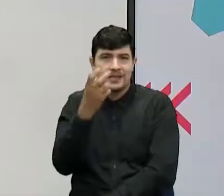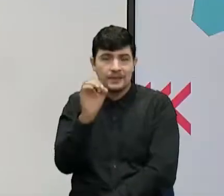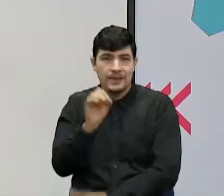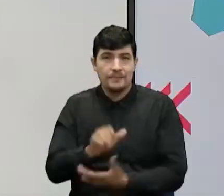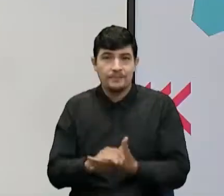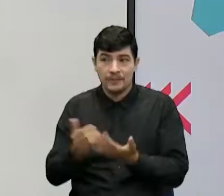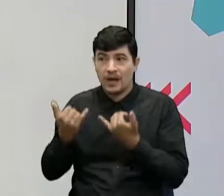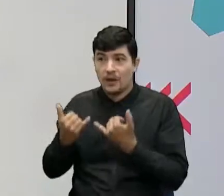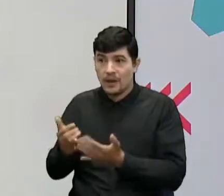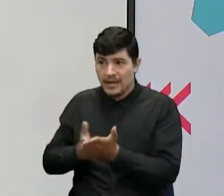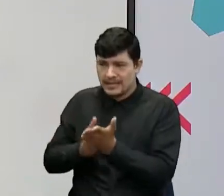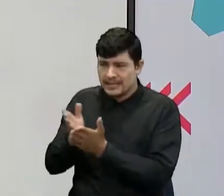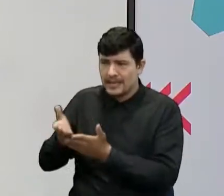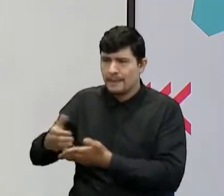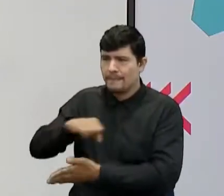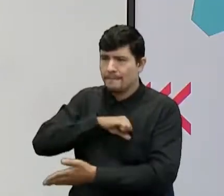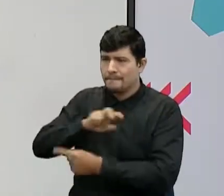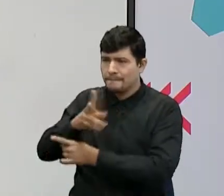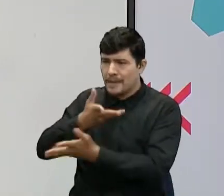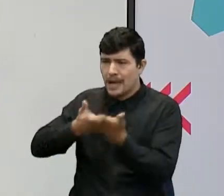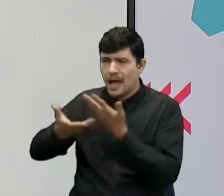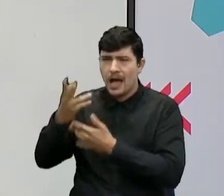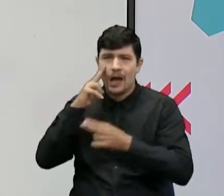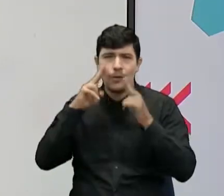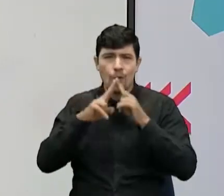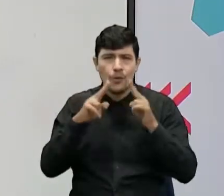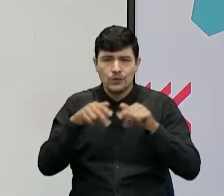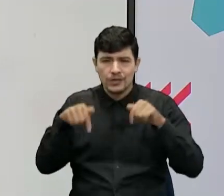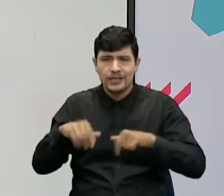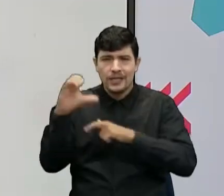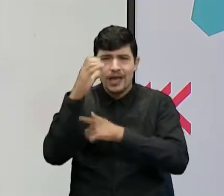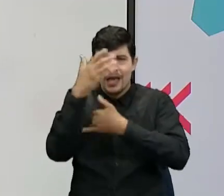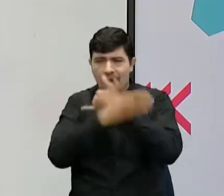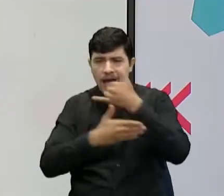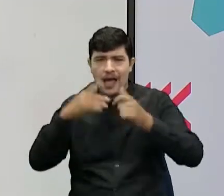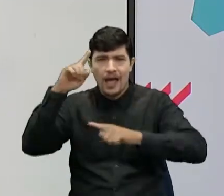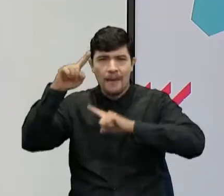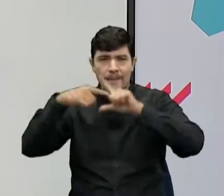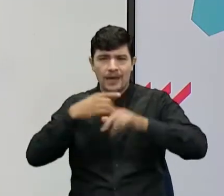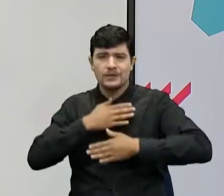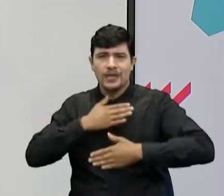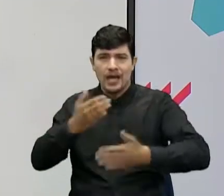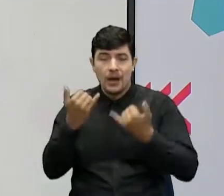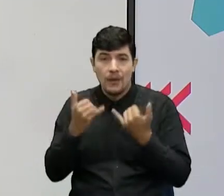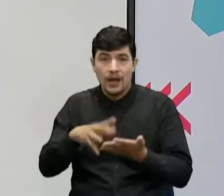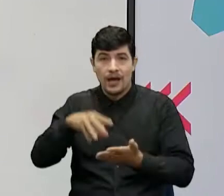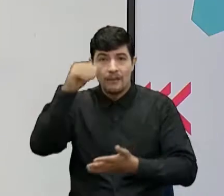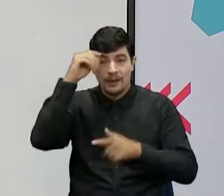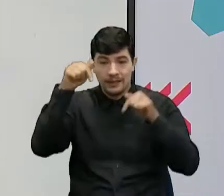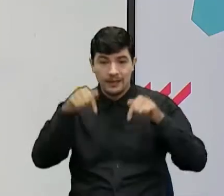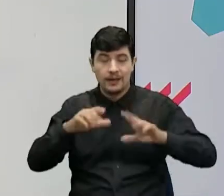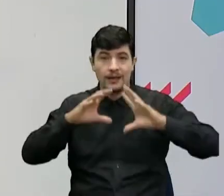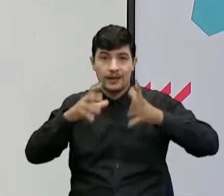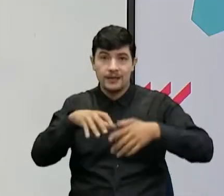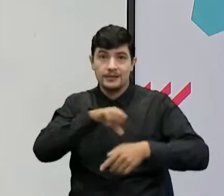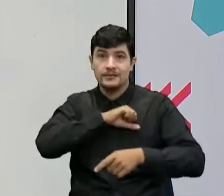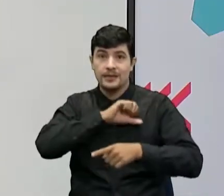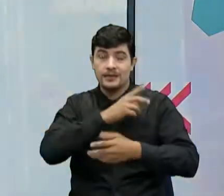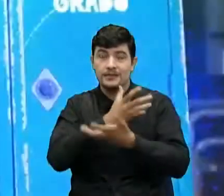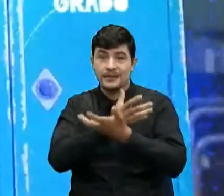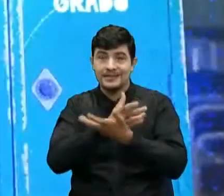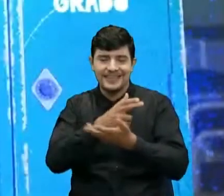a seguir Parchando A conocer Desde qué parte De Colombia Nos están enviando Sintonía Y están aprendiendo Con la clase De Ciencias Naturales